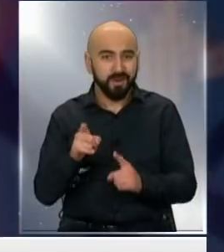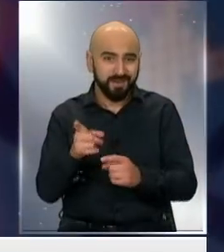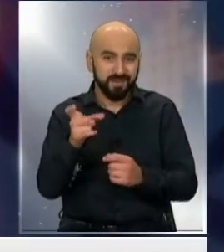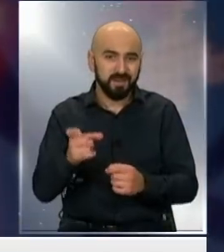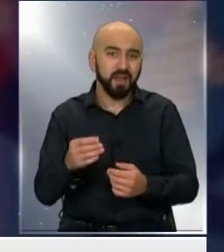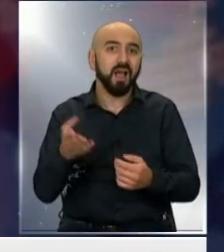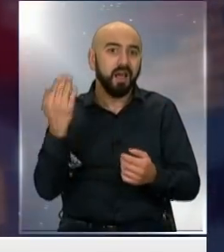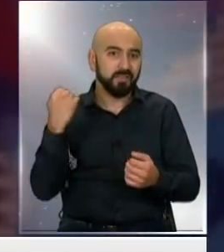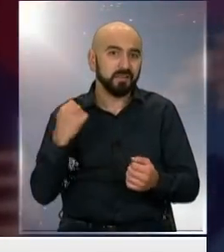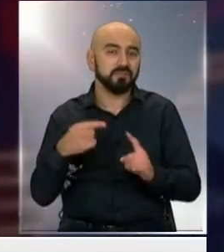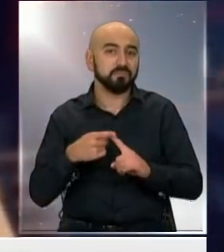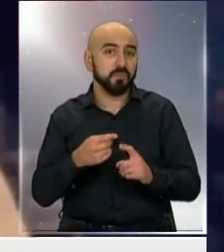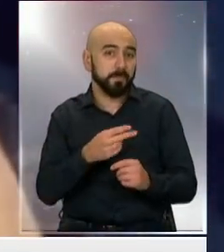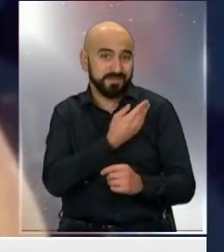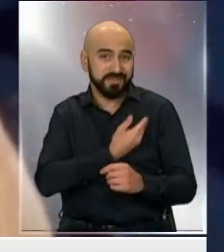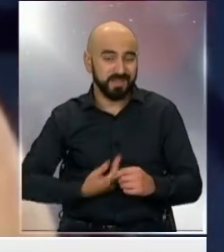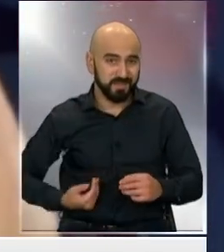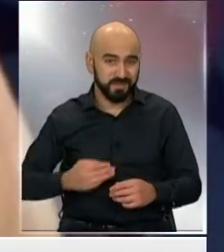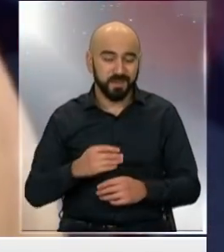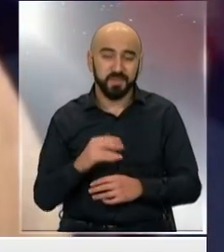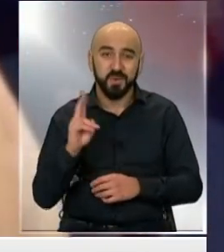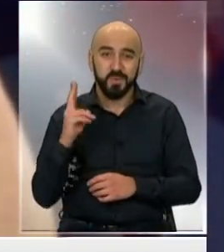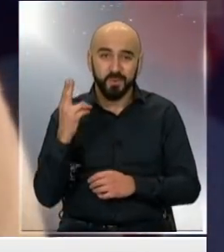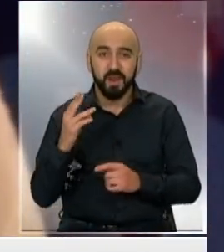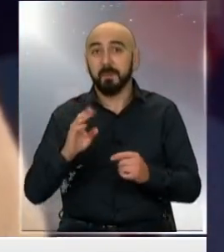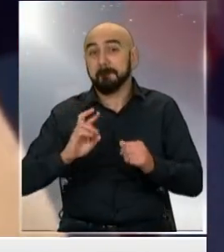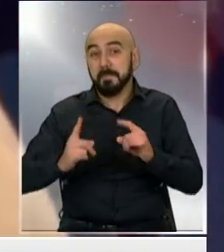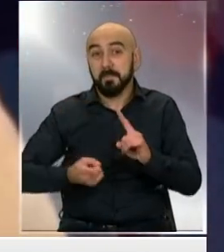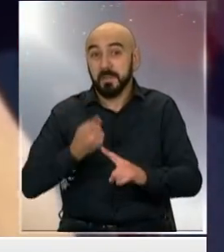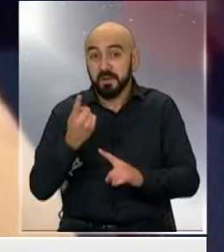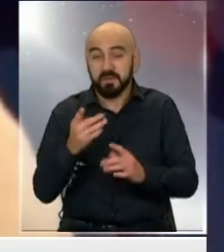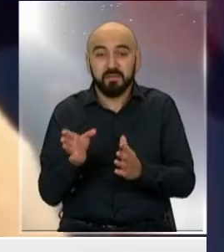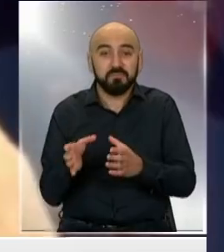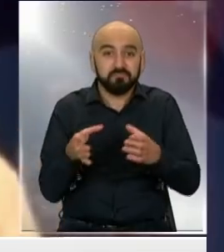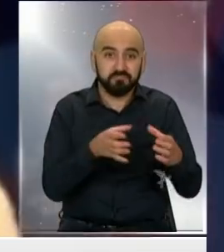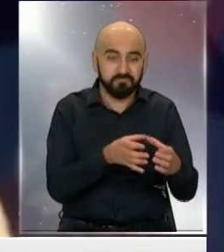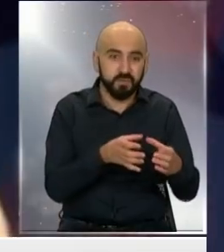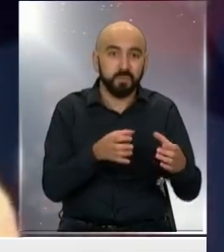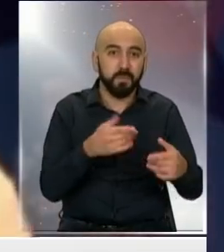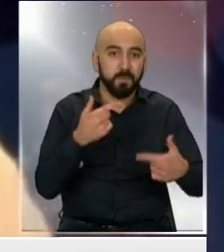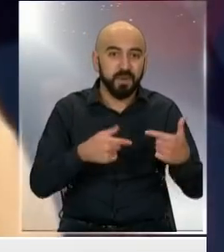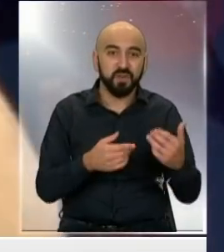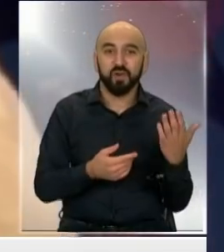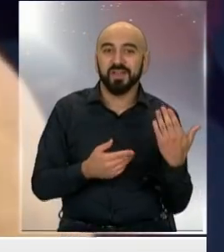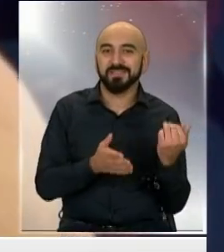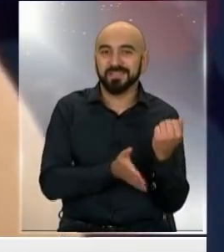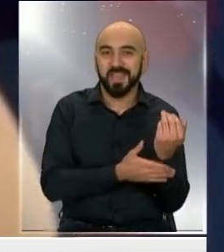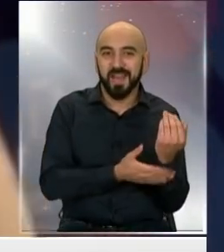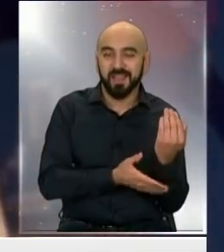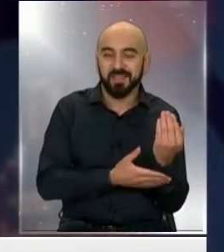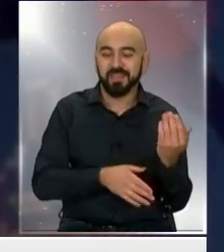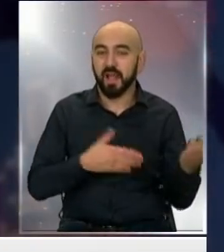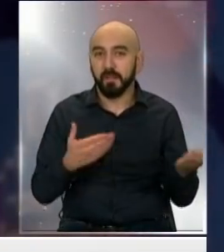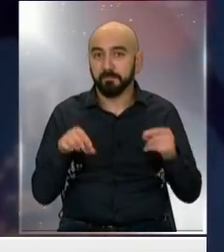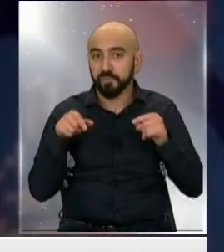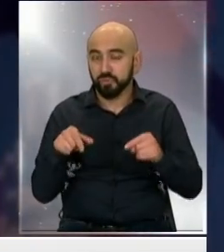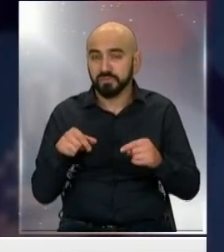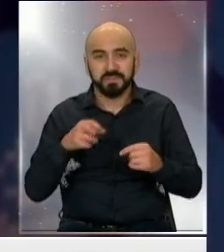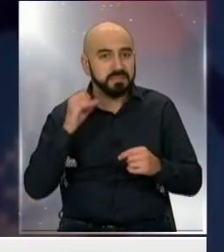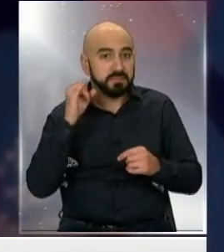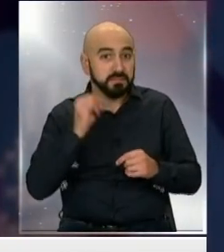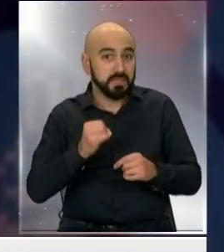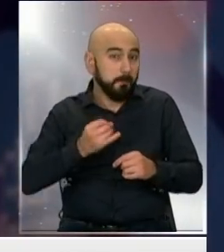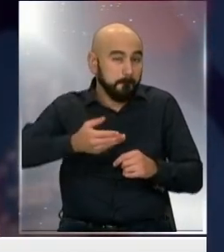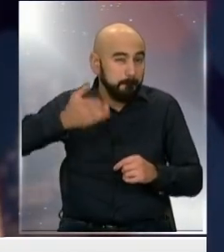de Estado en Uruguay y el primero proveniente de la izquierda en un país cuya política había siempre sido